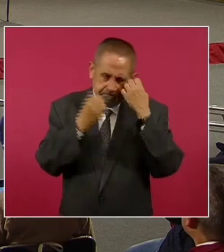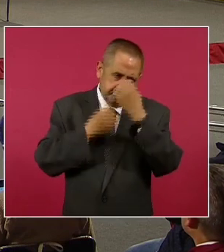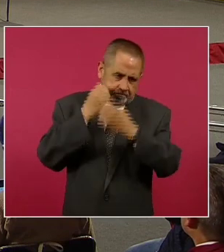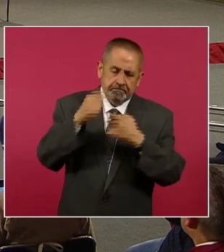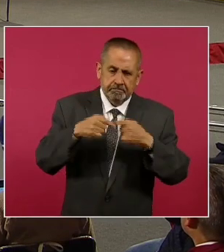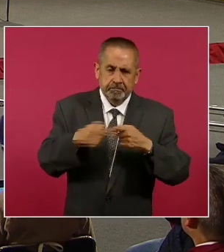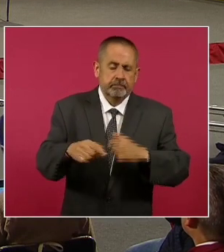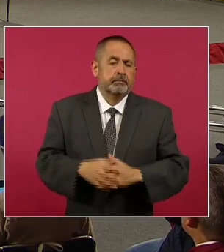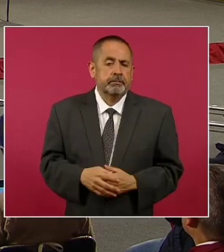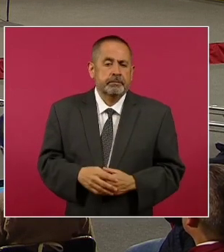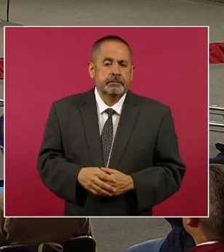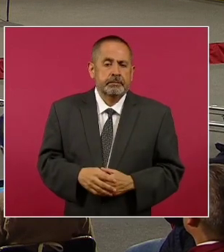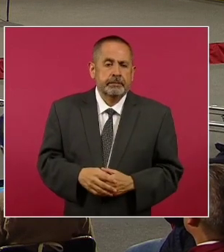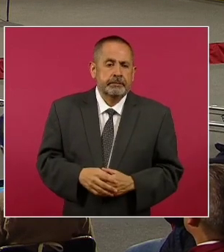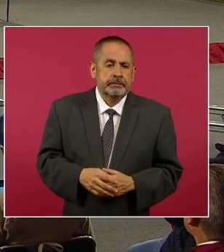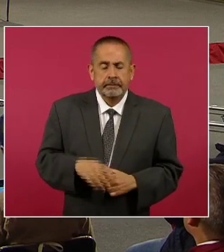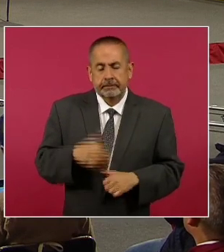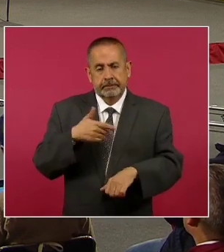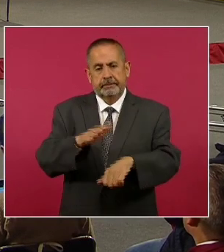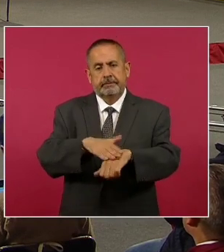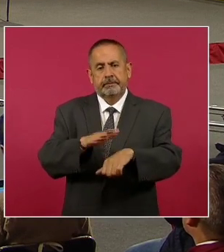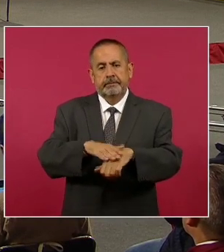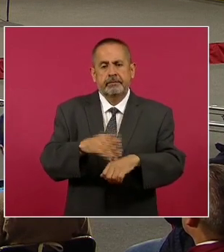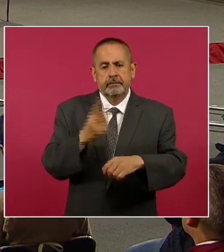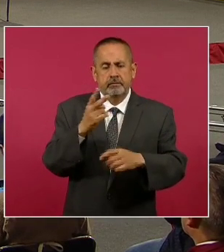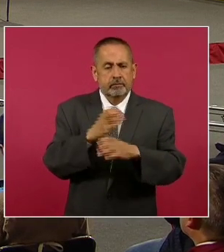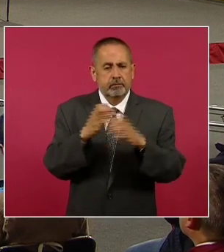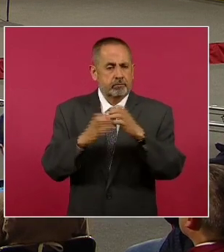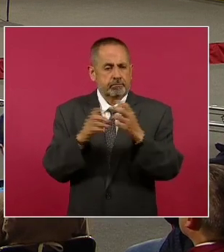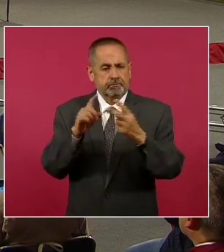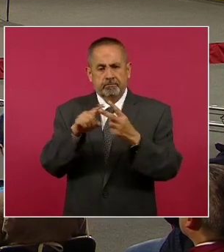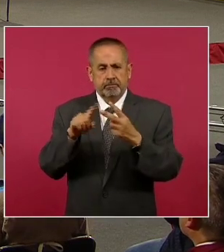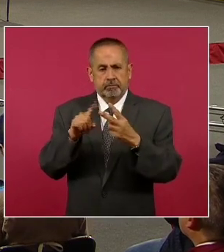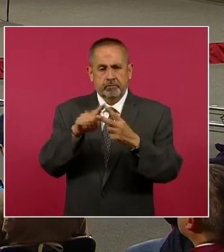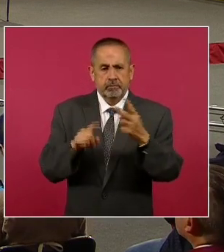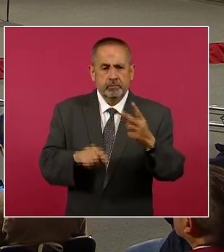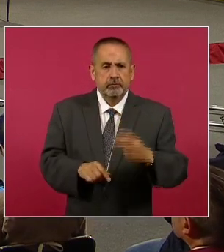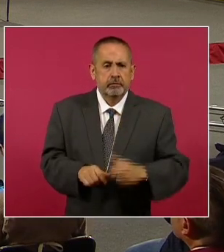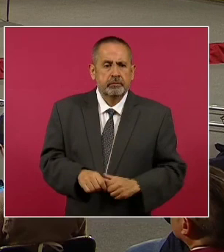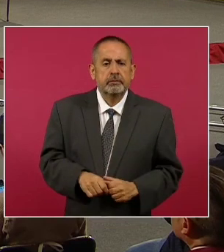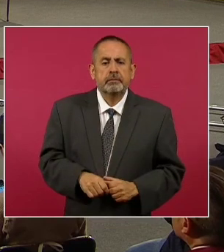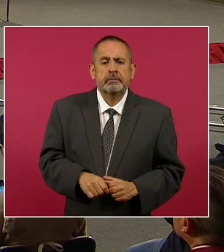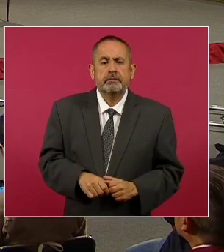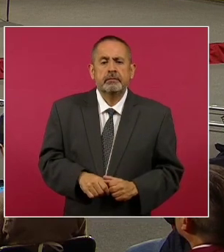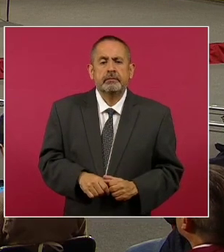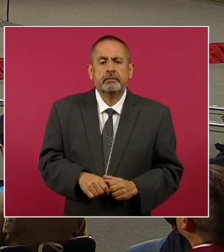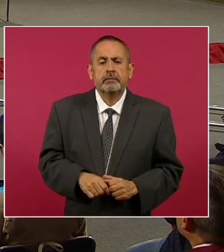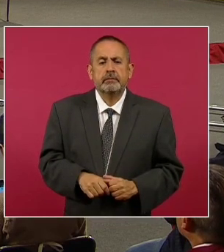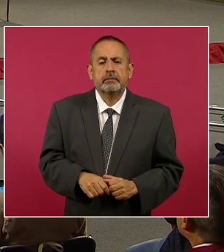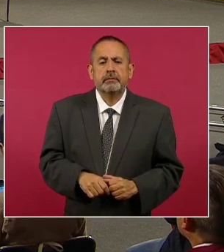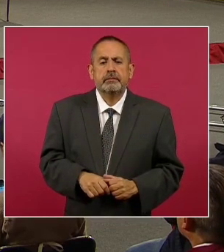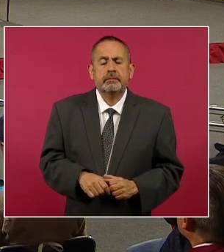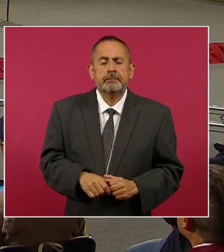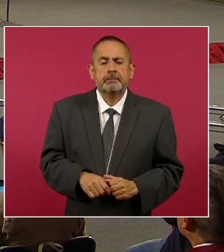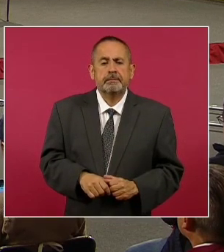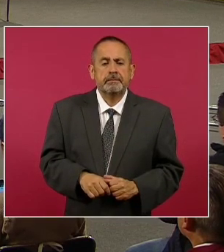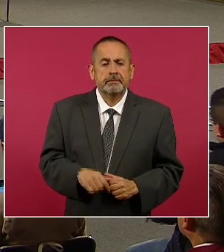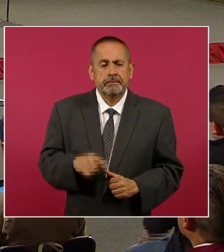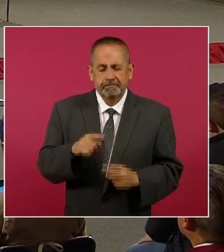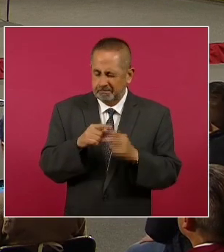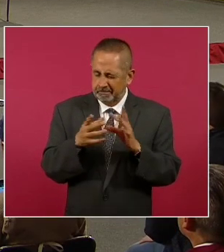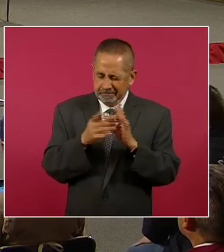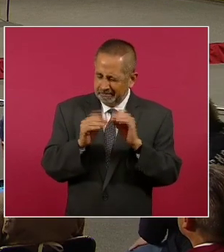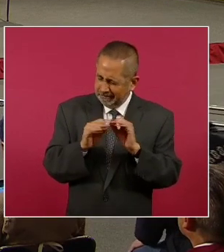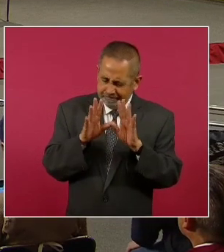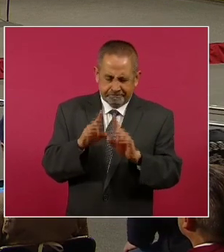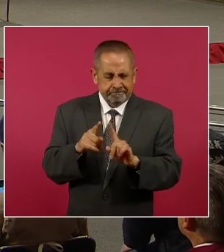pues, señalar dos… la siguiente, por favor. Es el final, sí. Señalar con precisión